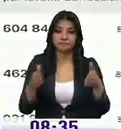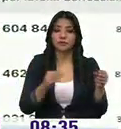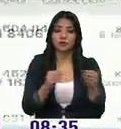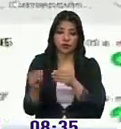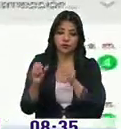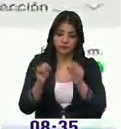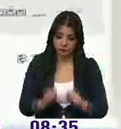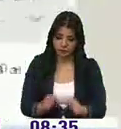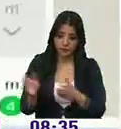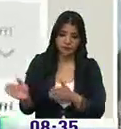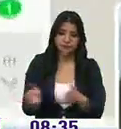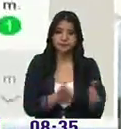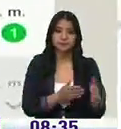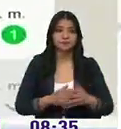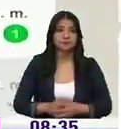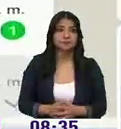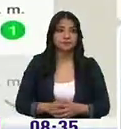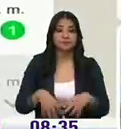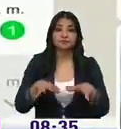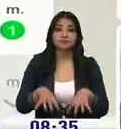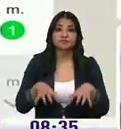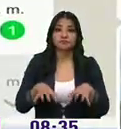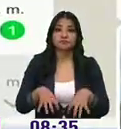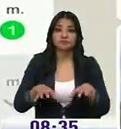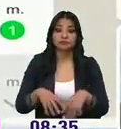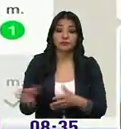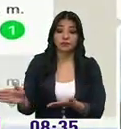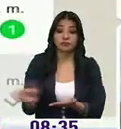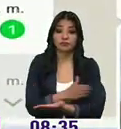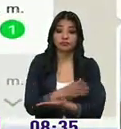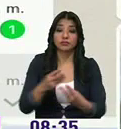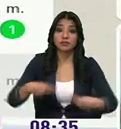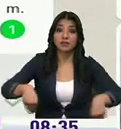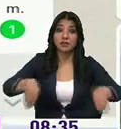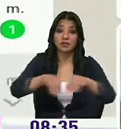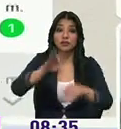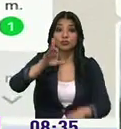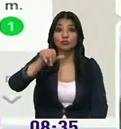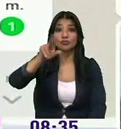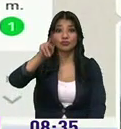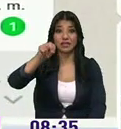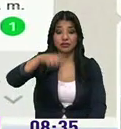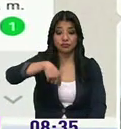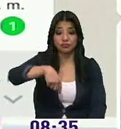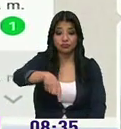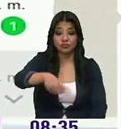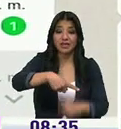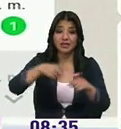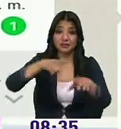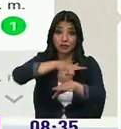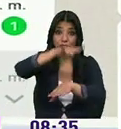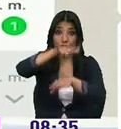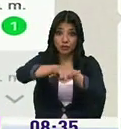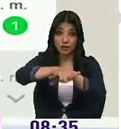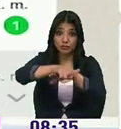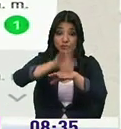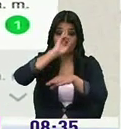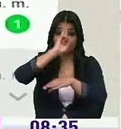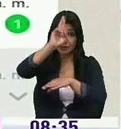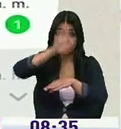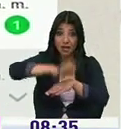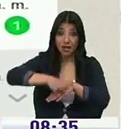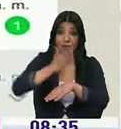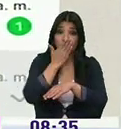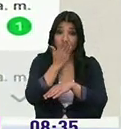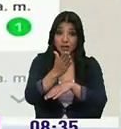ordenadamente. Jauría de peludos después del desalojo de los terrenos en la Tufiño, donde termina la pista del antiguo aeropuerto sector Arrumiñahui. Los canes han